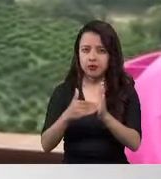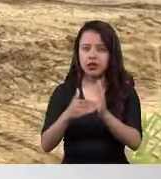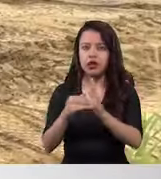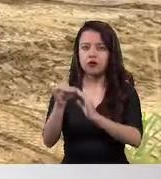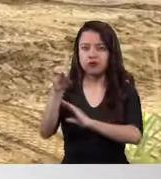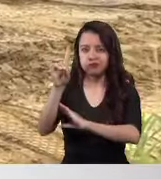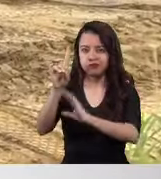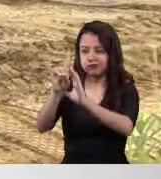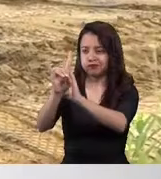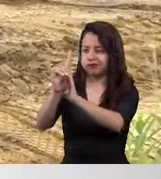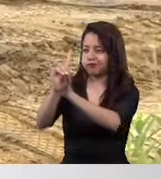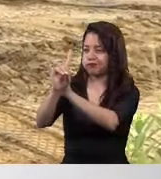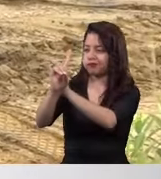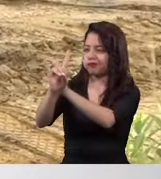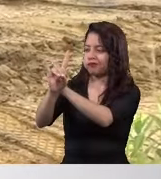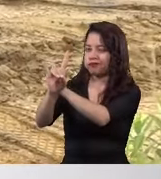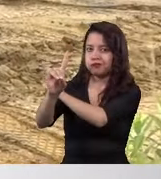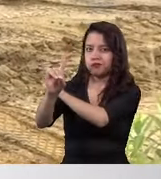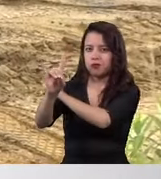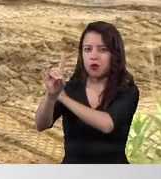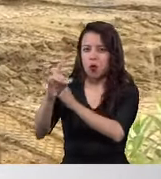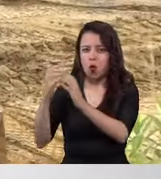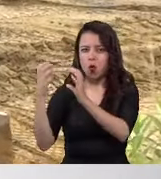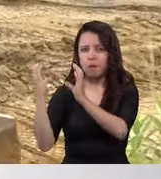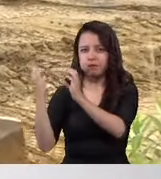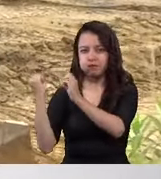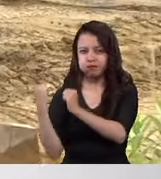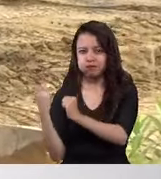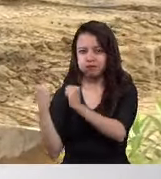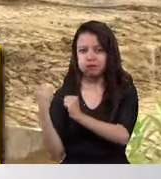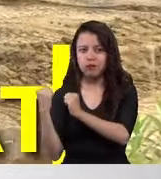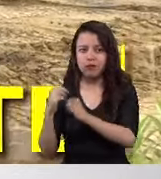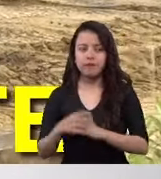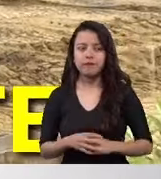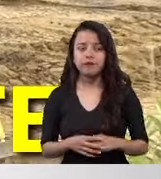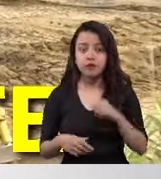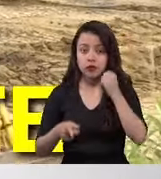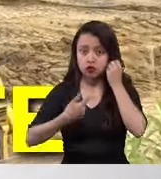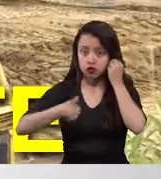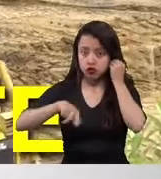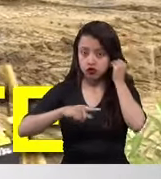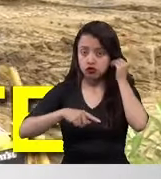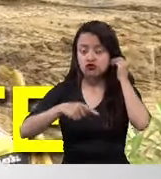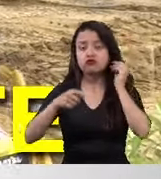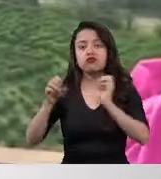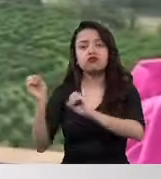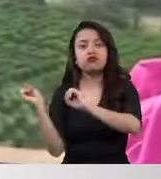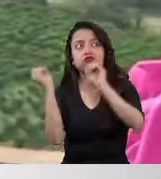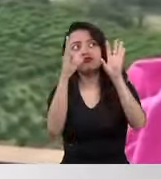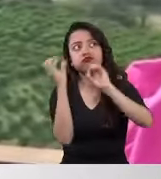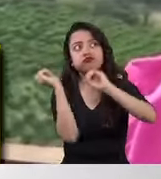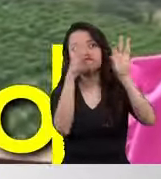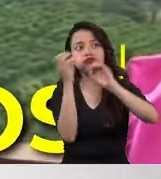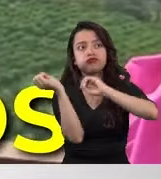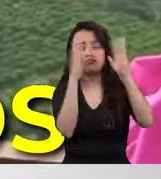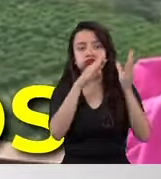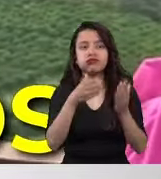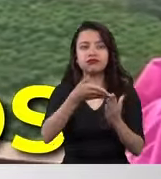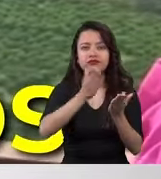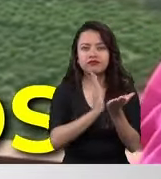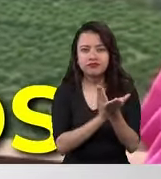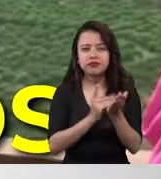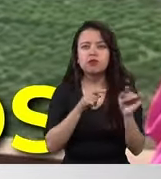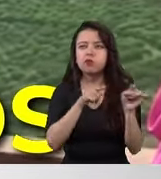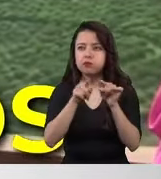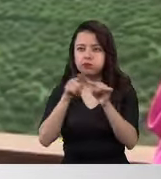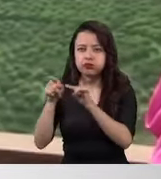pesada. Pero también aquí nosotros somos productores del 60% del aguacate que exporta el país y el 38% de los cítricos